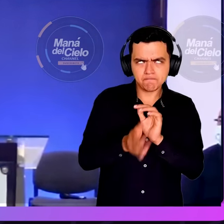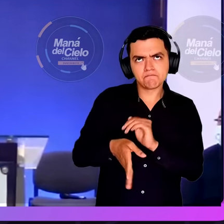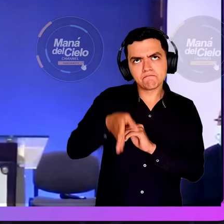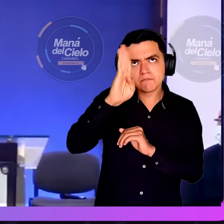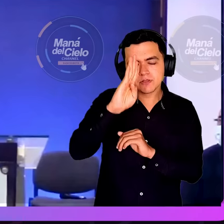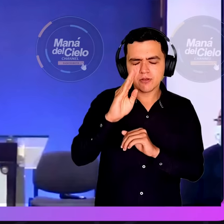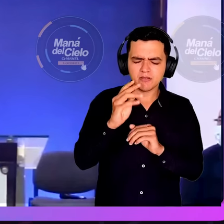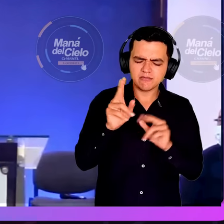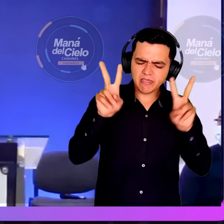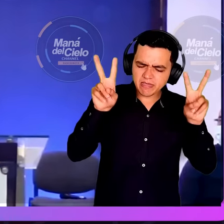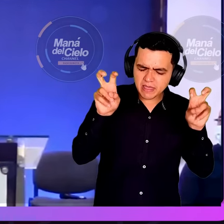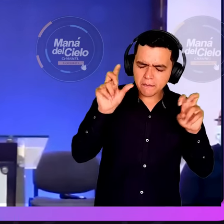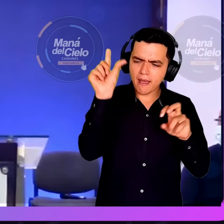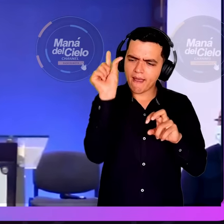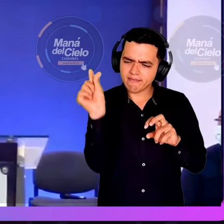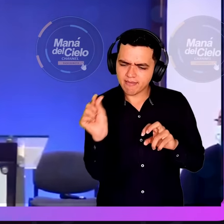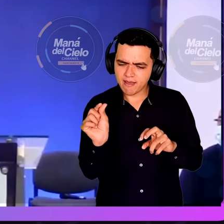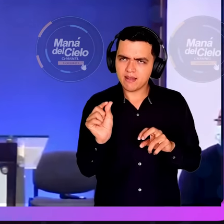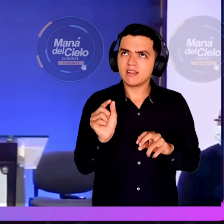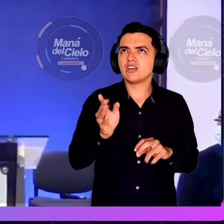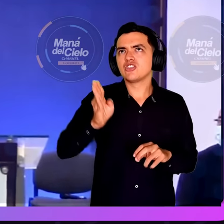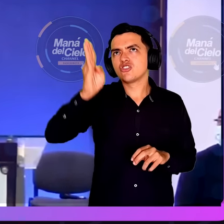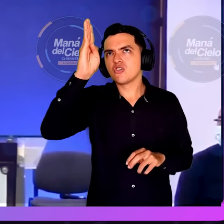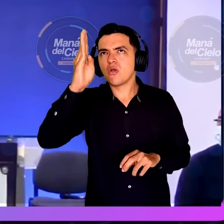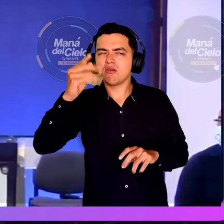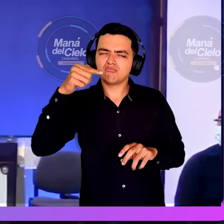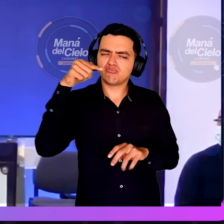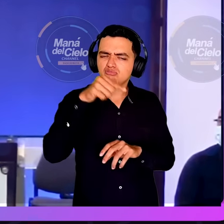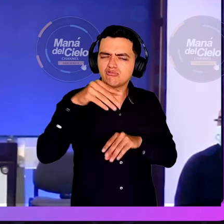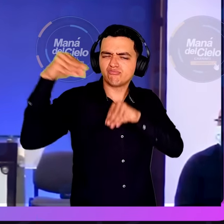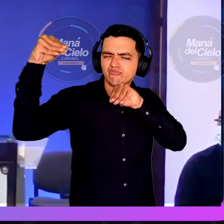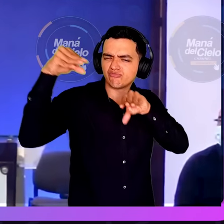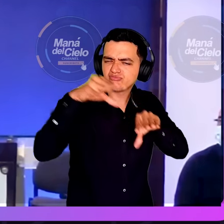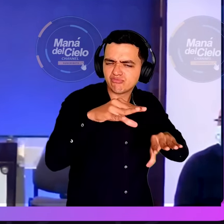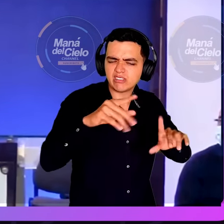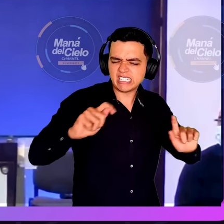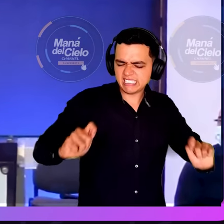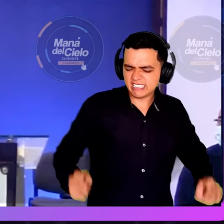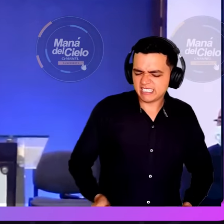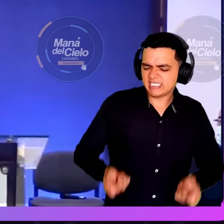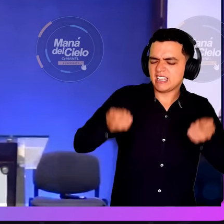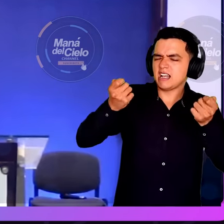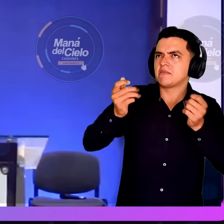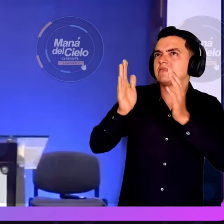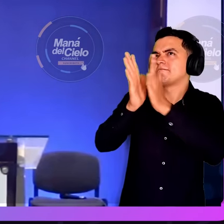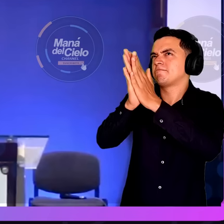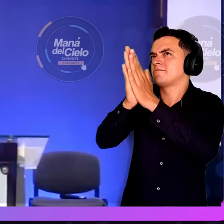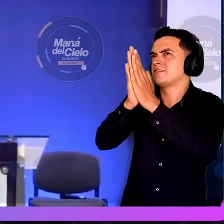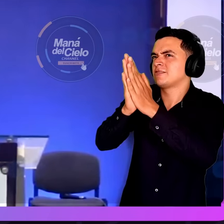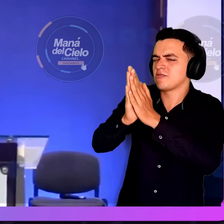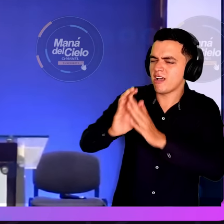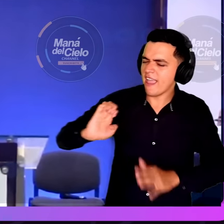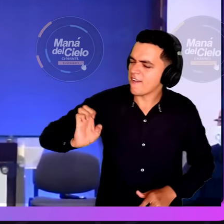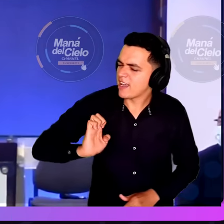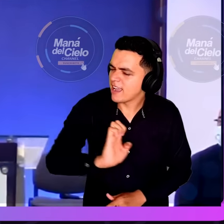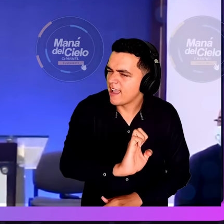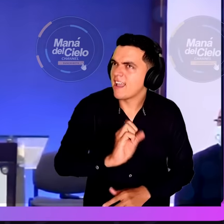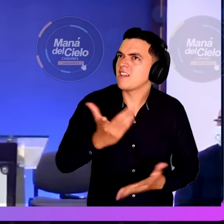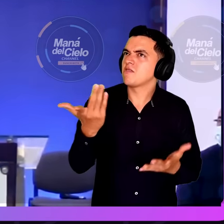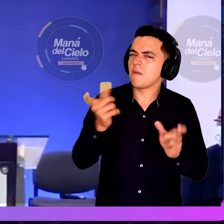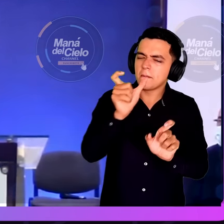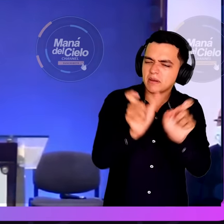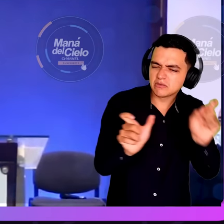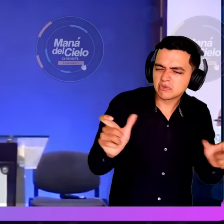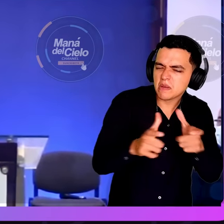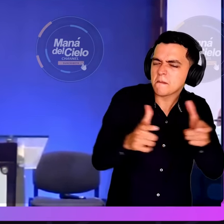llave al misionero y le dijo, misionero, deme una llave del templo, porque como usted no puede venir muy temprano por lo lejos, yo. Y agarraba un carrito que tenía